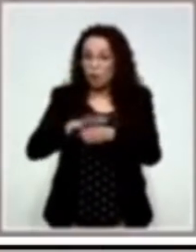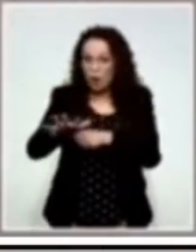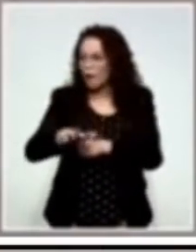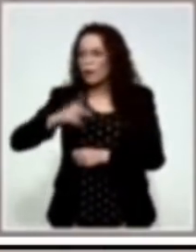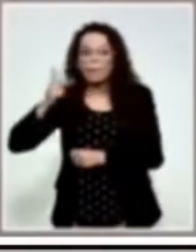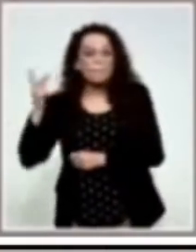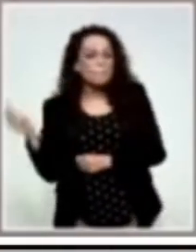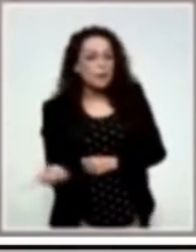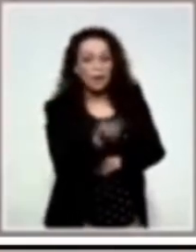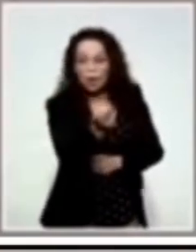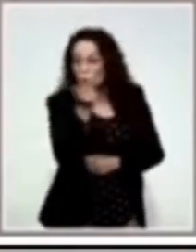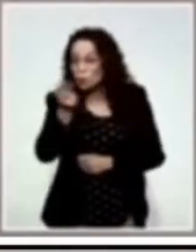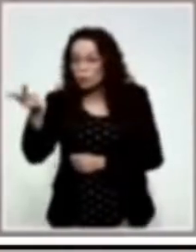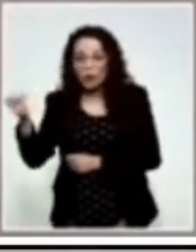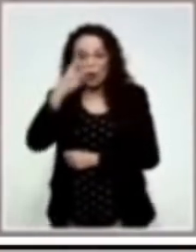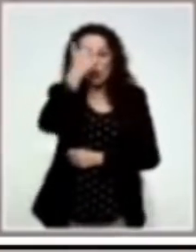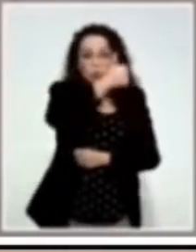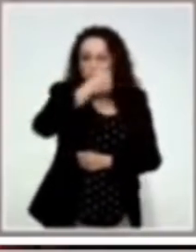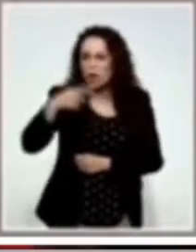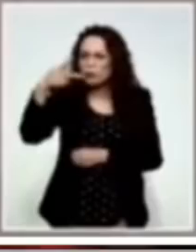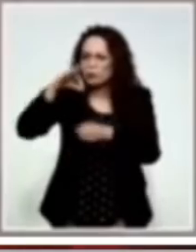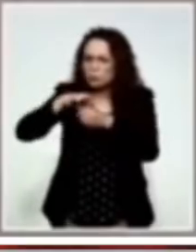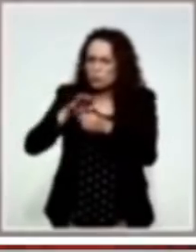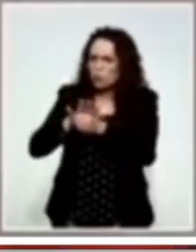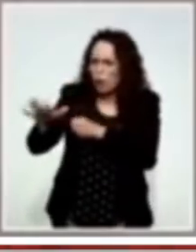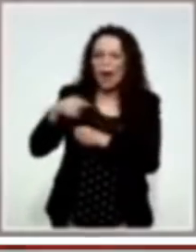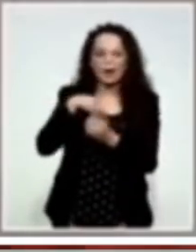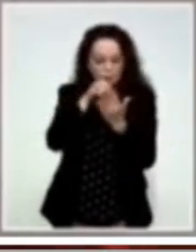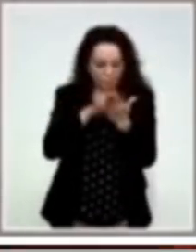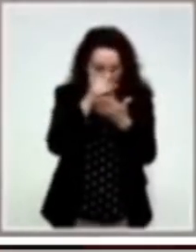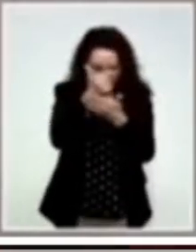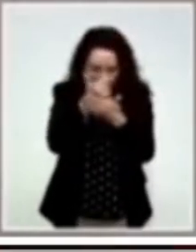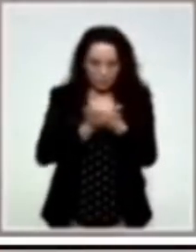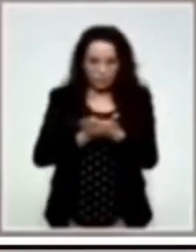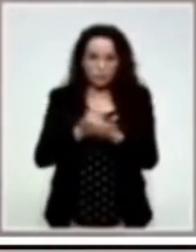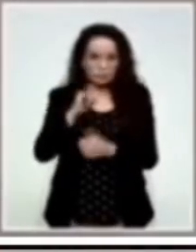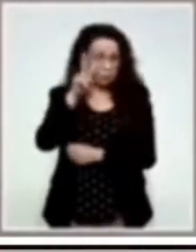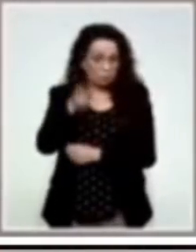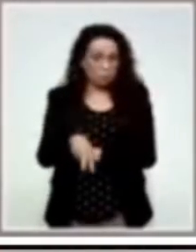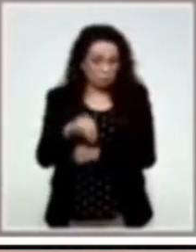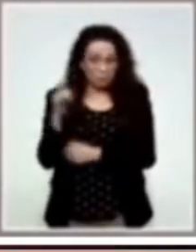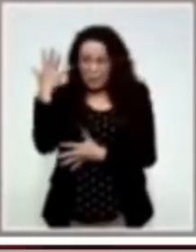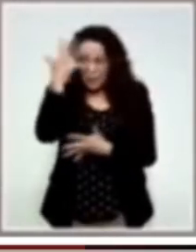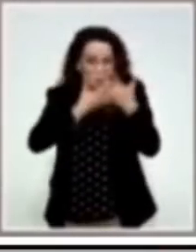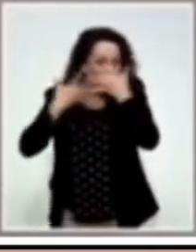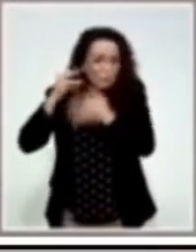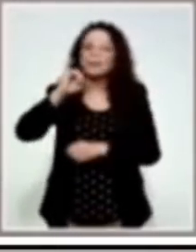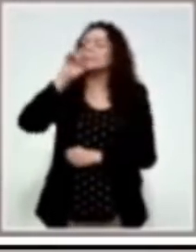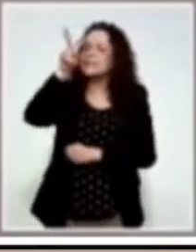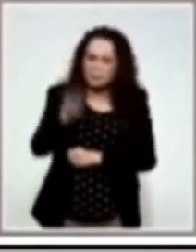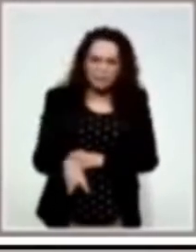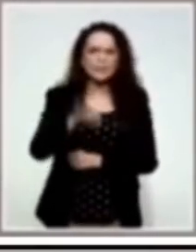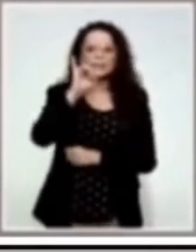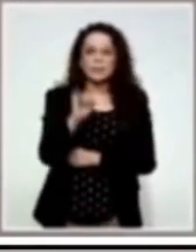los ministros cómo contábamos su voto. ¿Me explico? Precisamente, sí se generó esa confusión, sí. Y por eso yo,